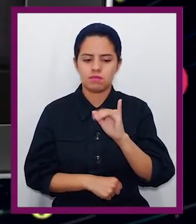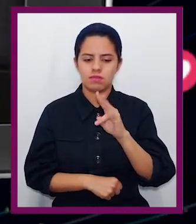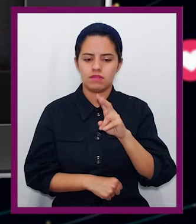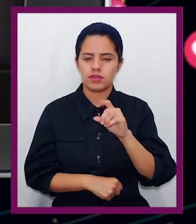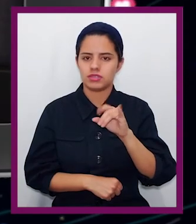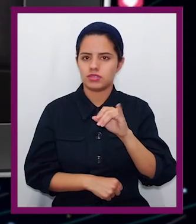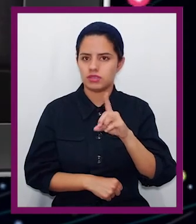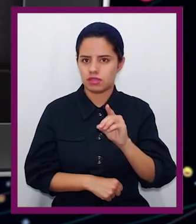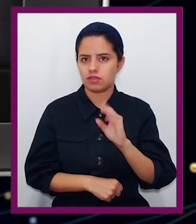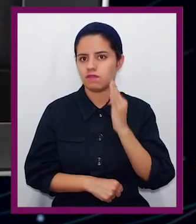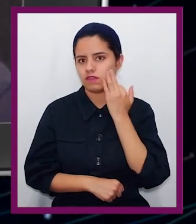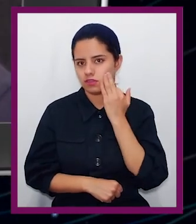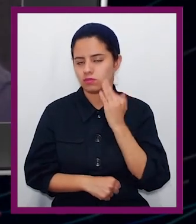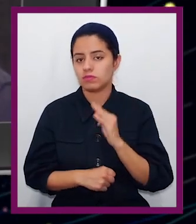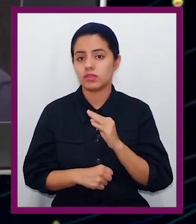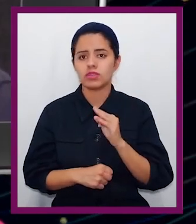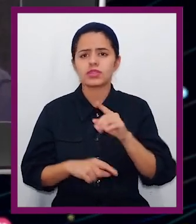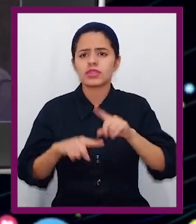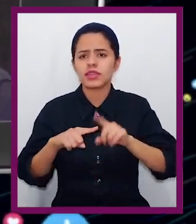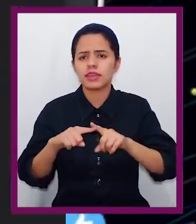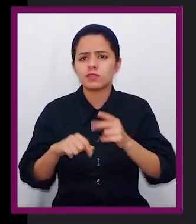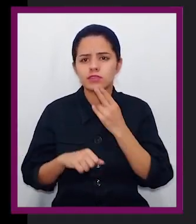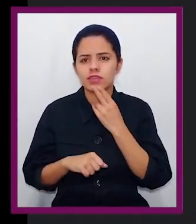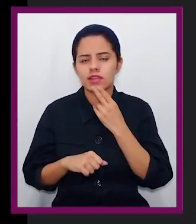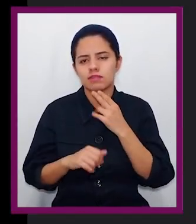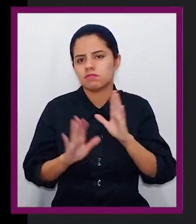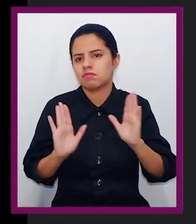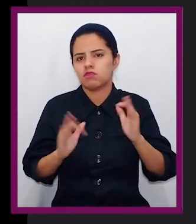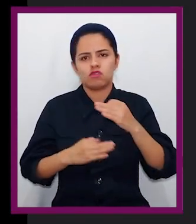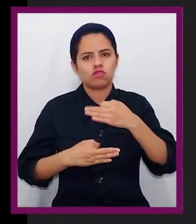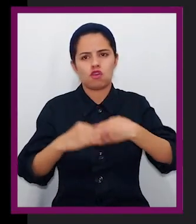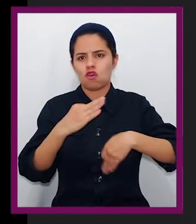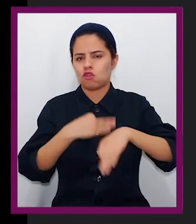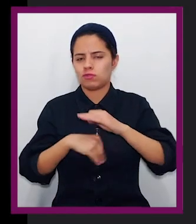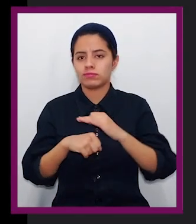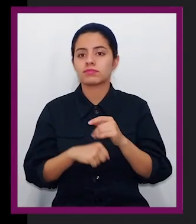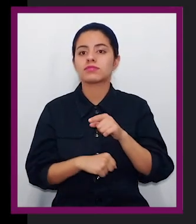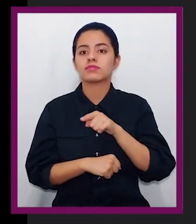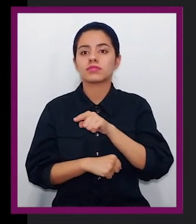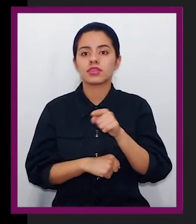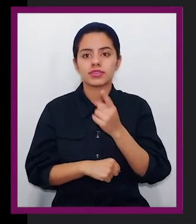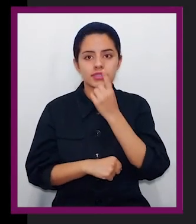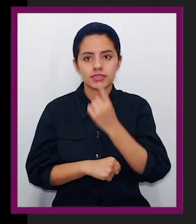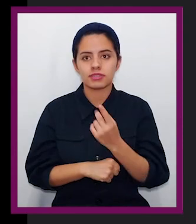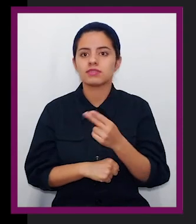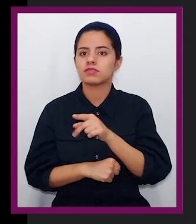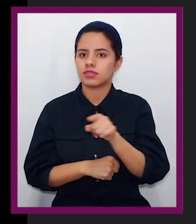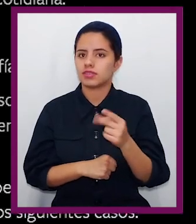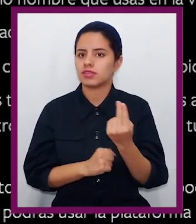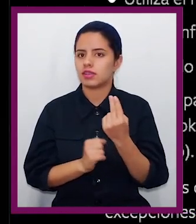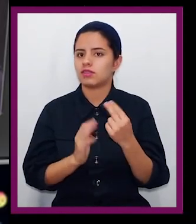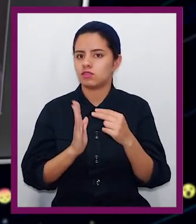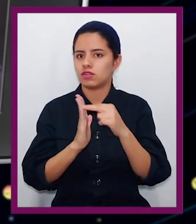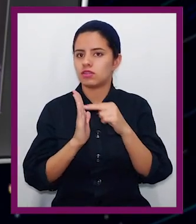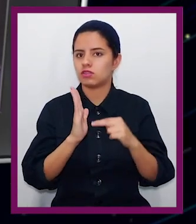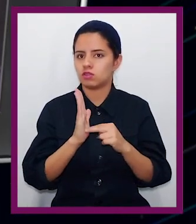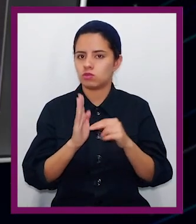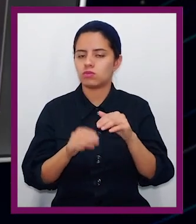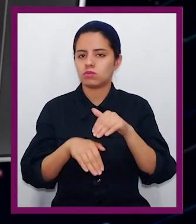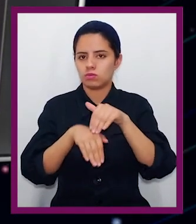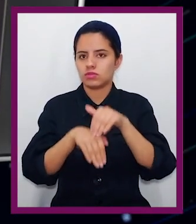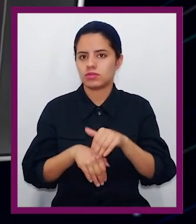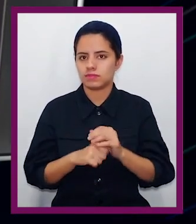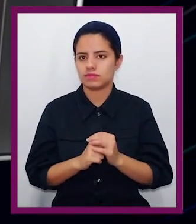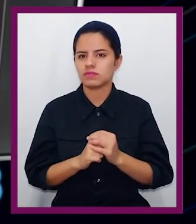facebook.com/settings. ¿Quién puede usar Facebook? Cualquiera lo podemos usar. Y ellos nos piden que cumplamos con lo siguiente: que utilicemos el